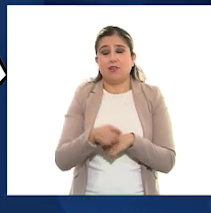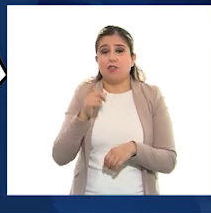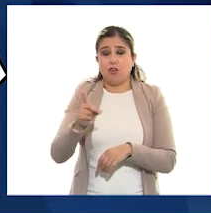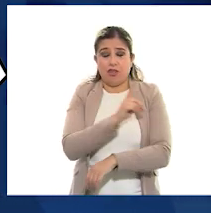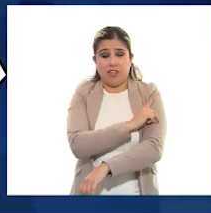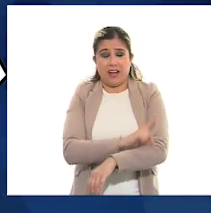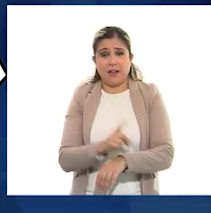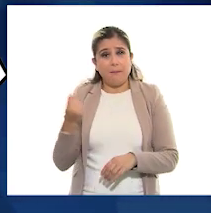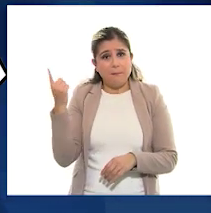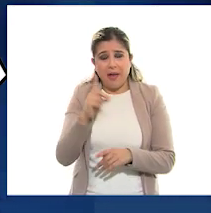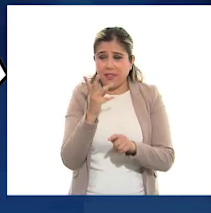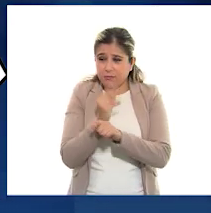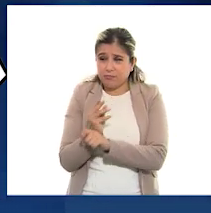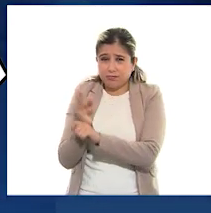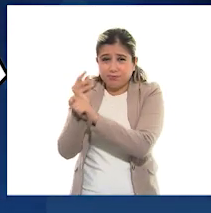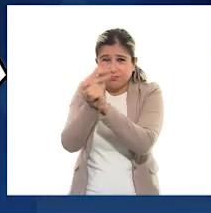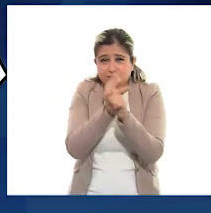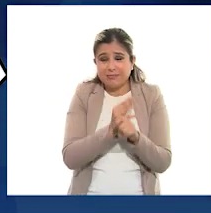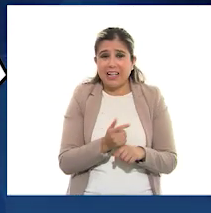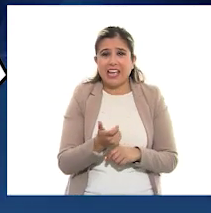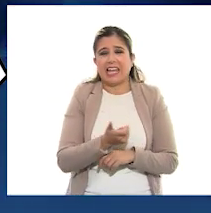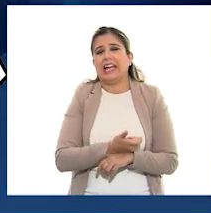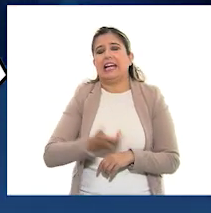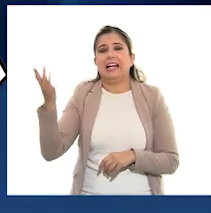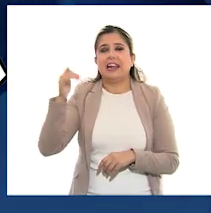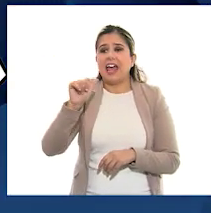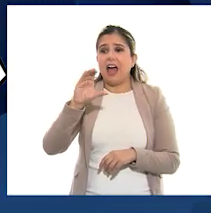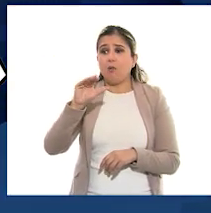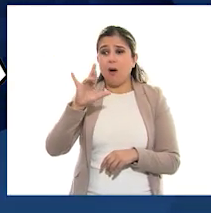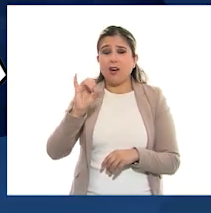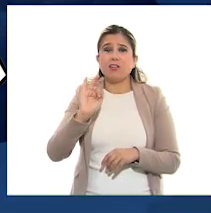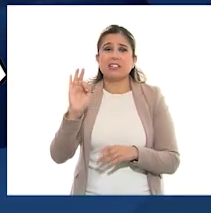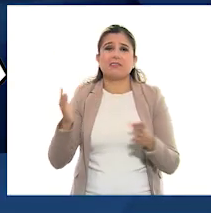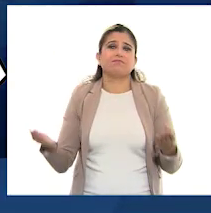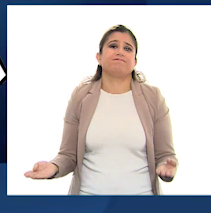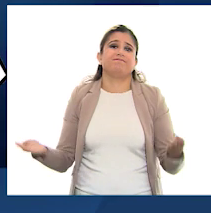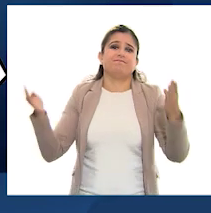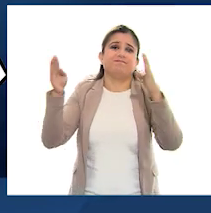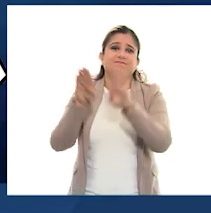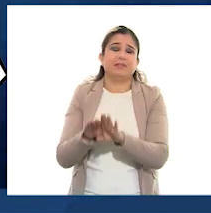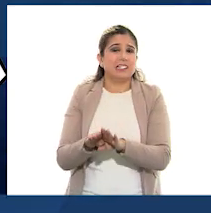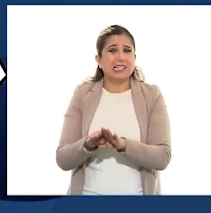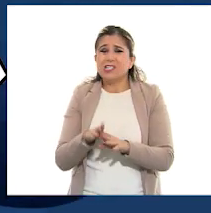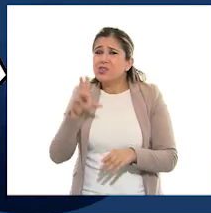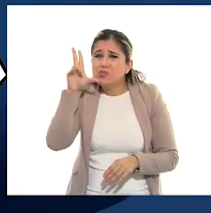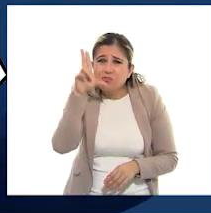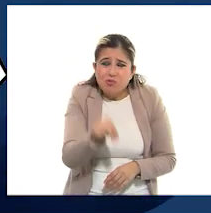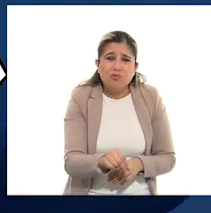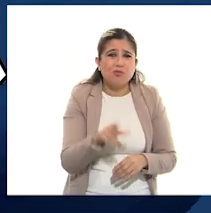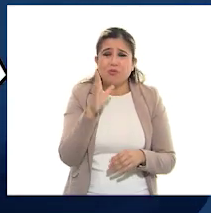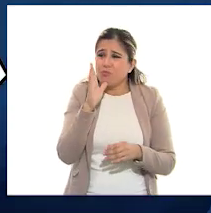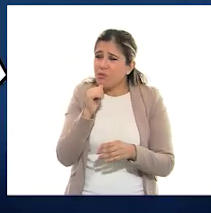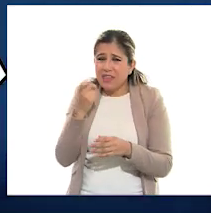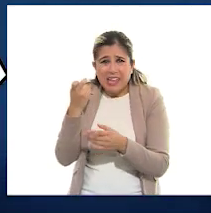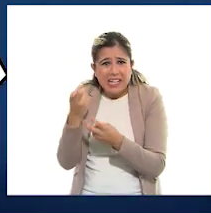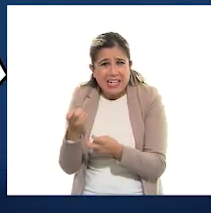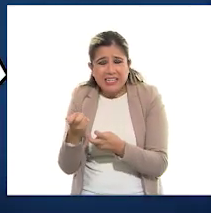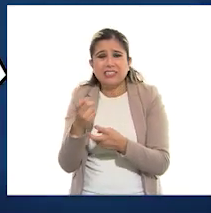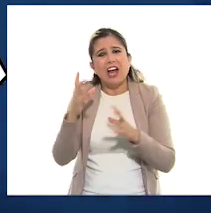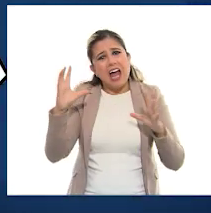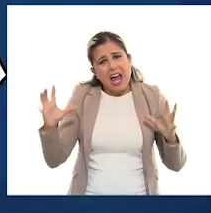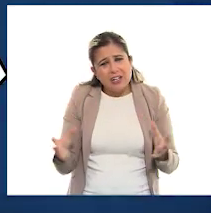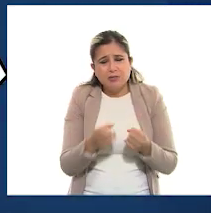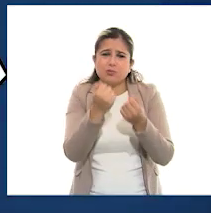ayuntamiento ha ordenado reparaciones caras y tal vez el acuario tenga que cerrar. No podemos permitirlo. Ayúdennos a salvar